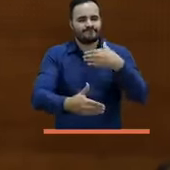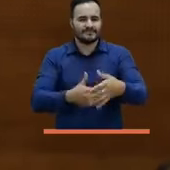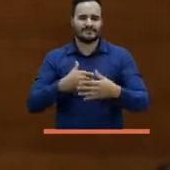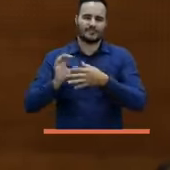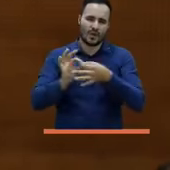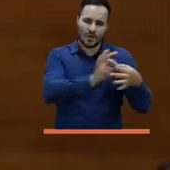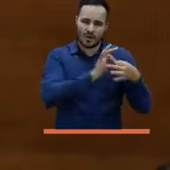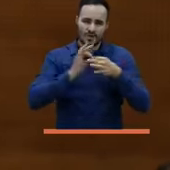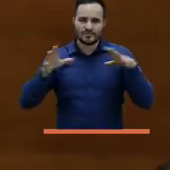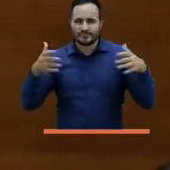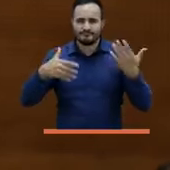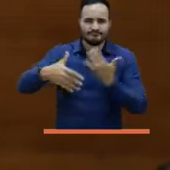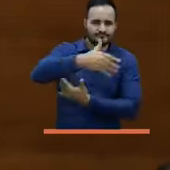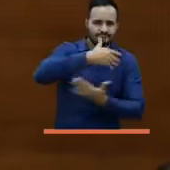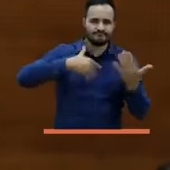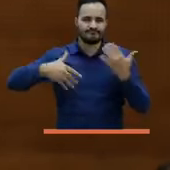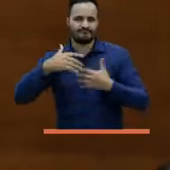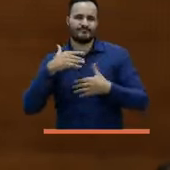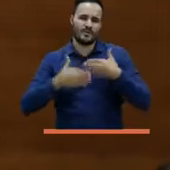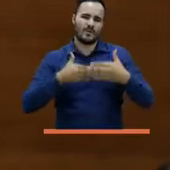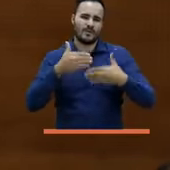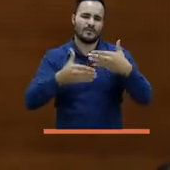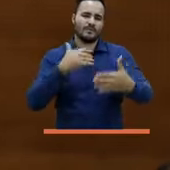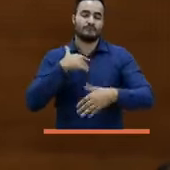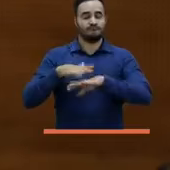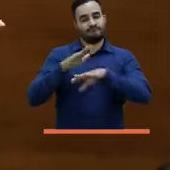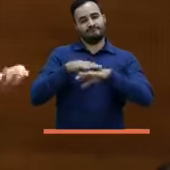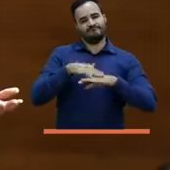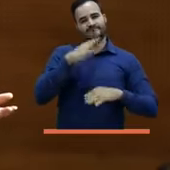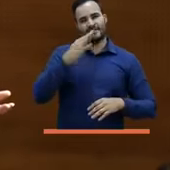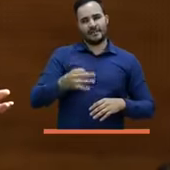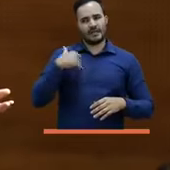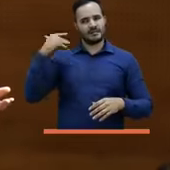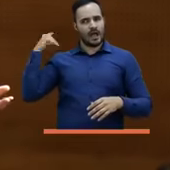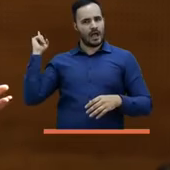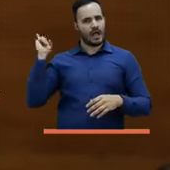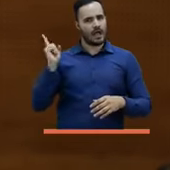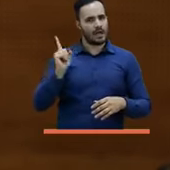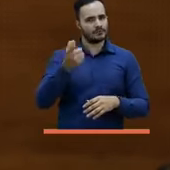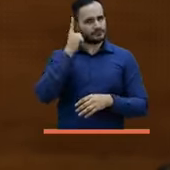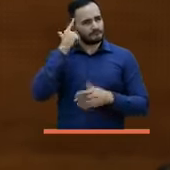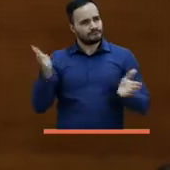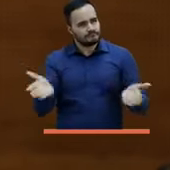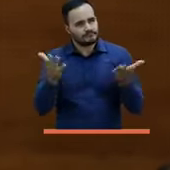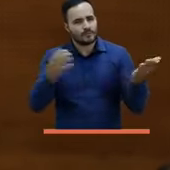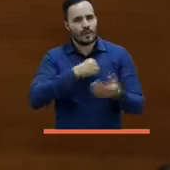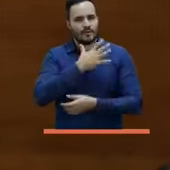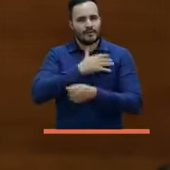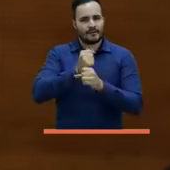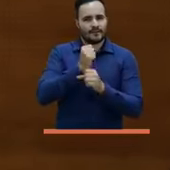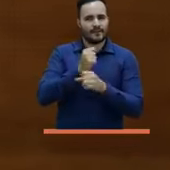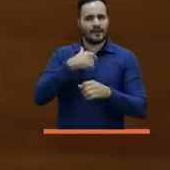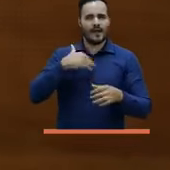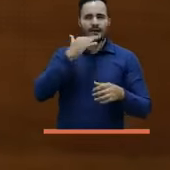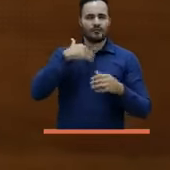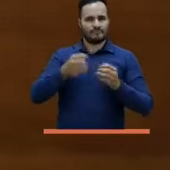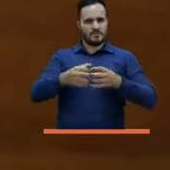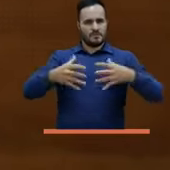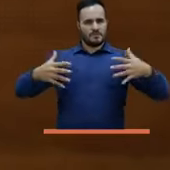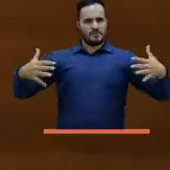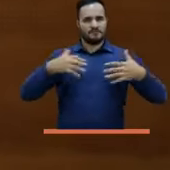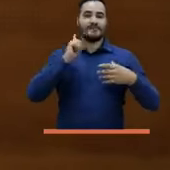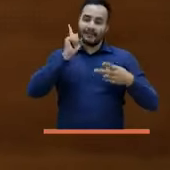esto no podremos solos nosotros pues llevábamos un buen tiempo hablando de empleabilidad hablando de empleo pero también hemos hablado de